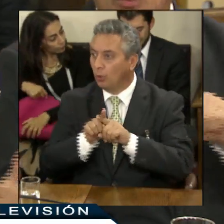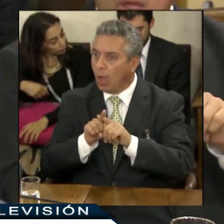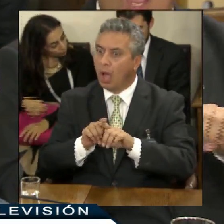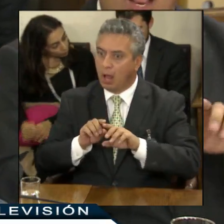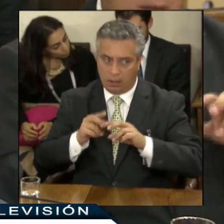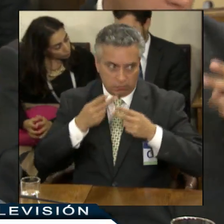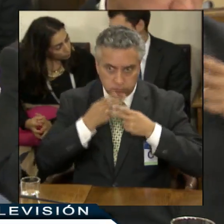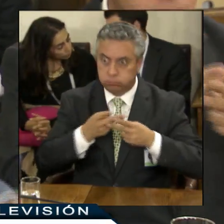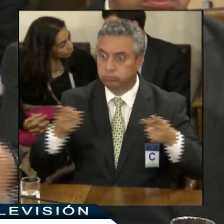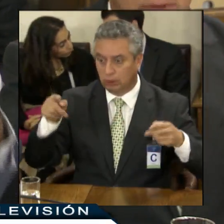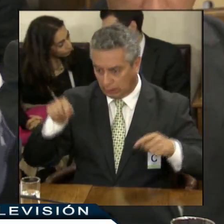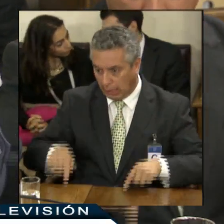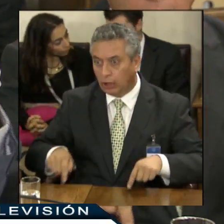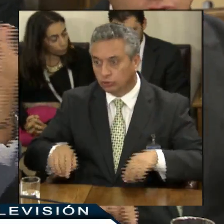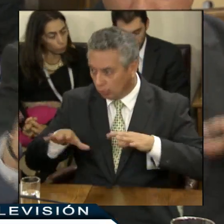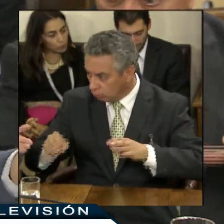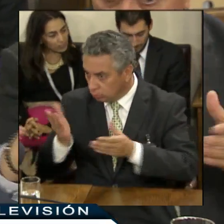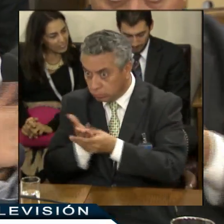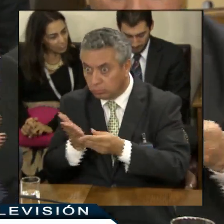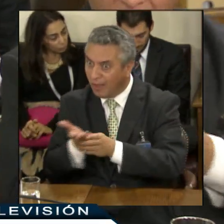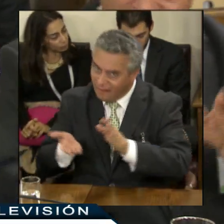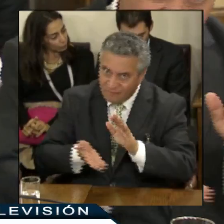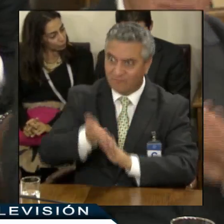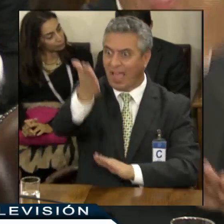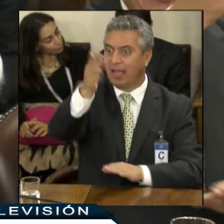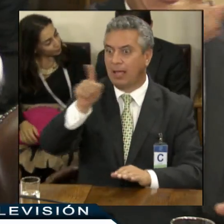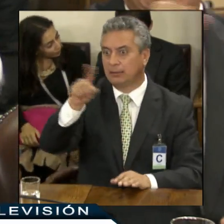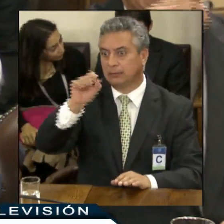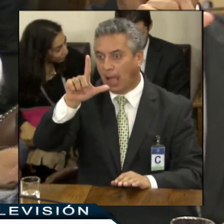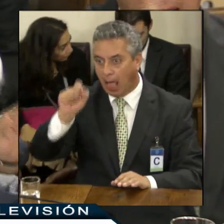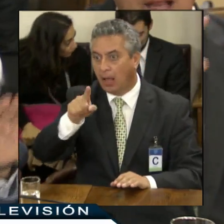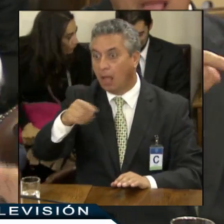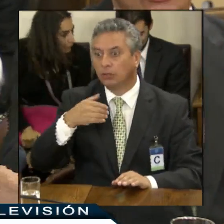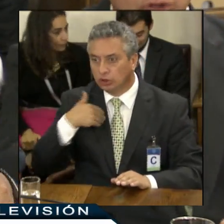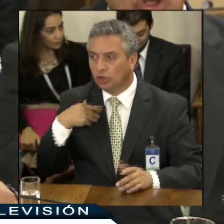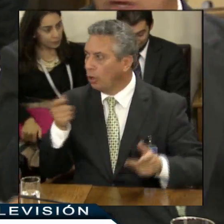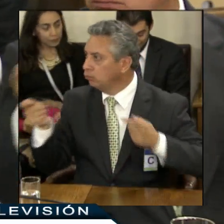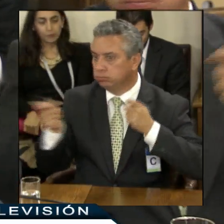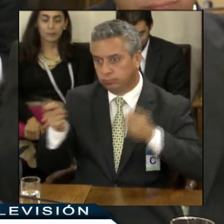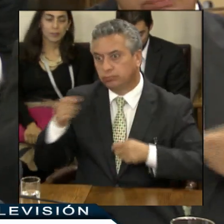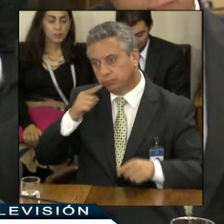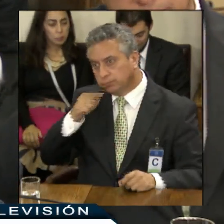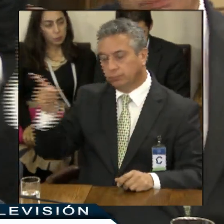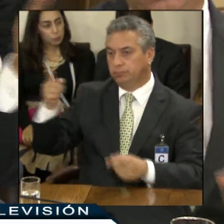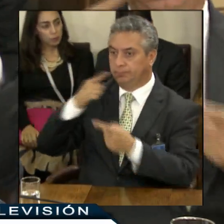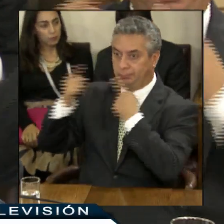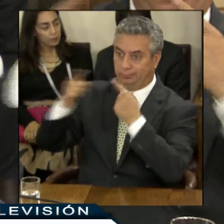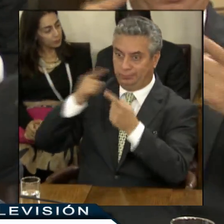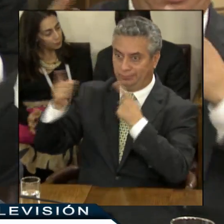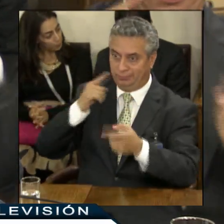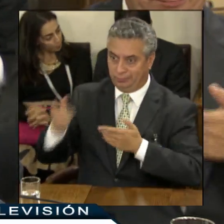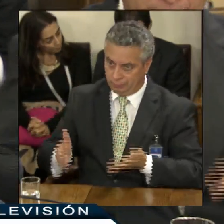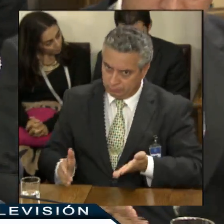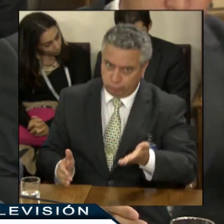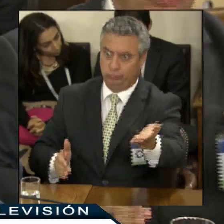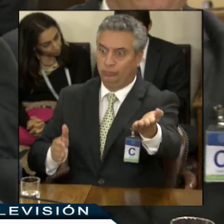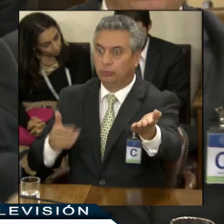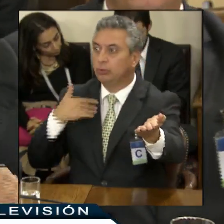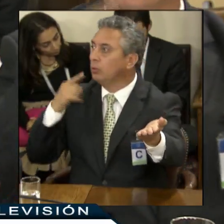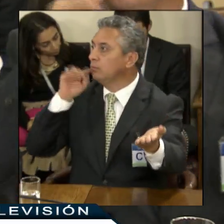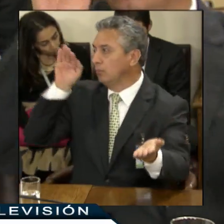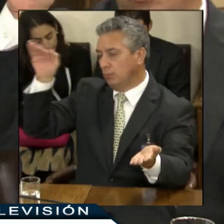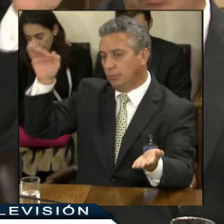que esto vaya a la sala ingresa al senado y paralelo a eso nosotros hacemos la gestión correspondiente en relación a la posibilidad